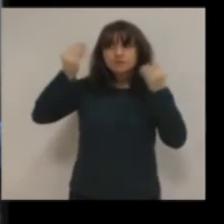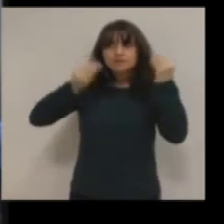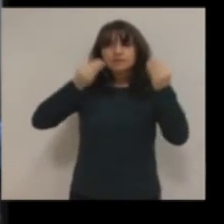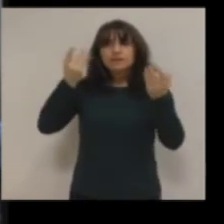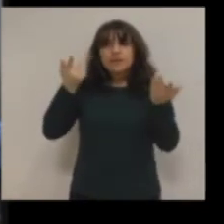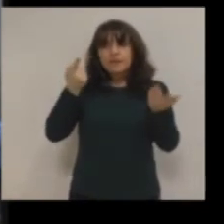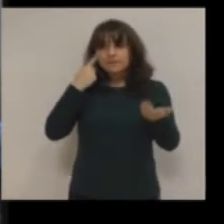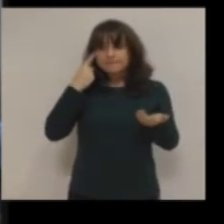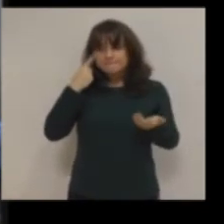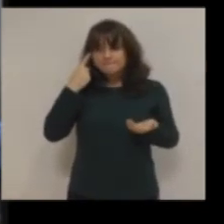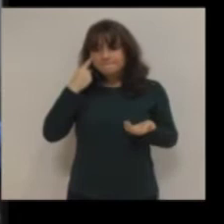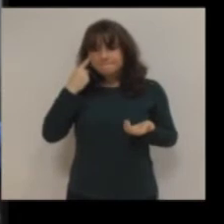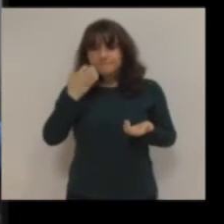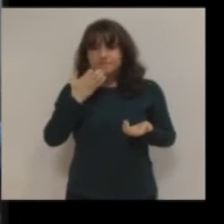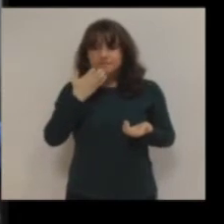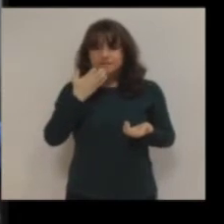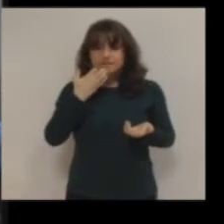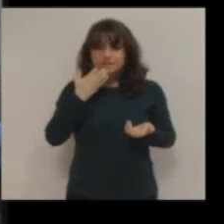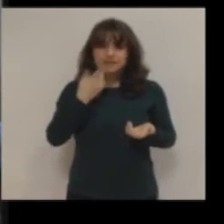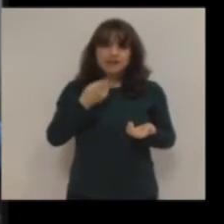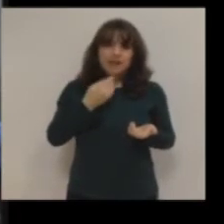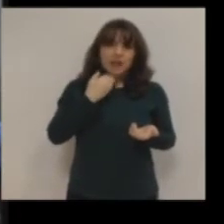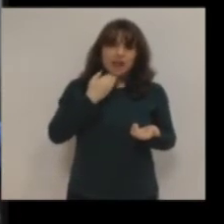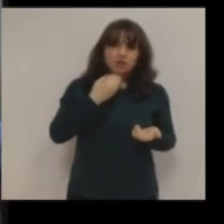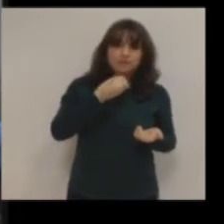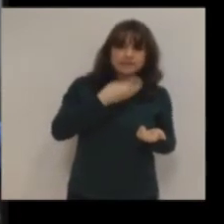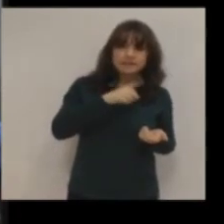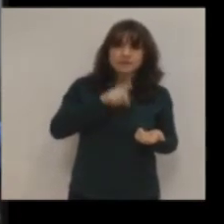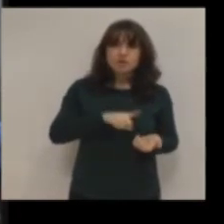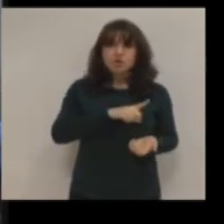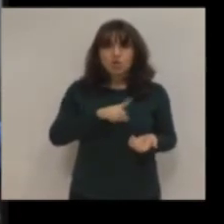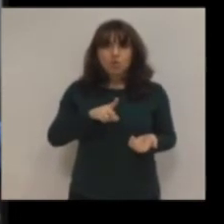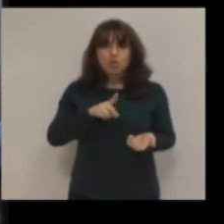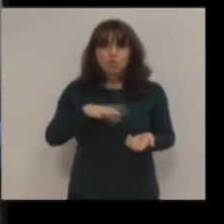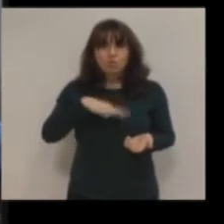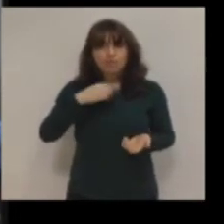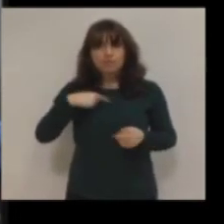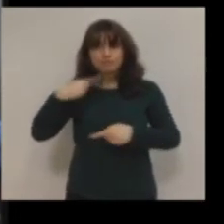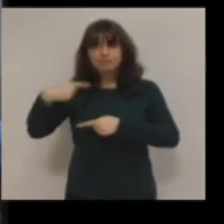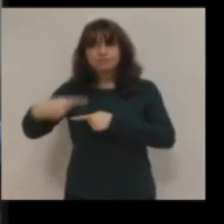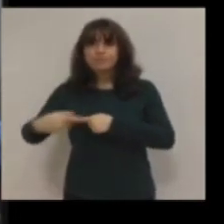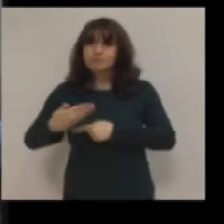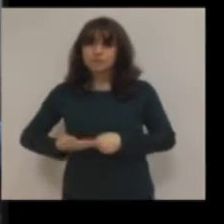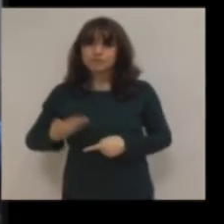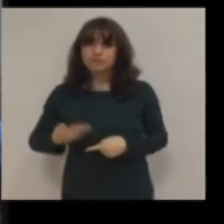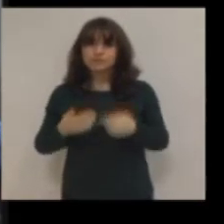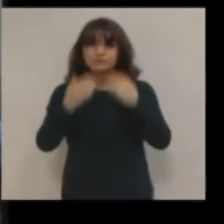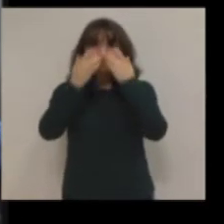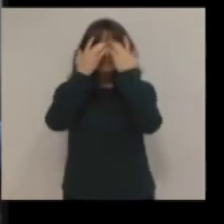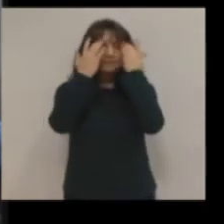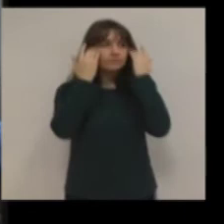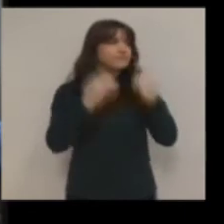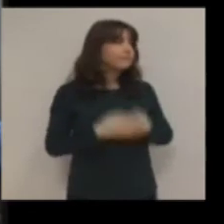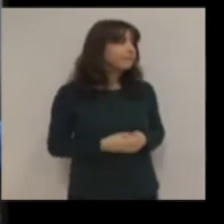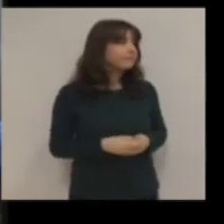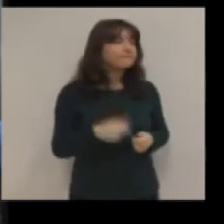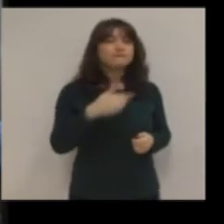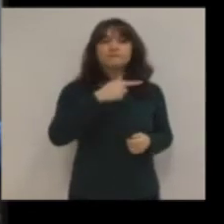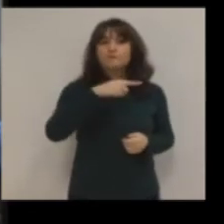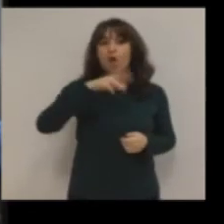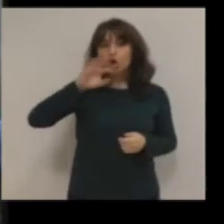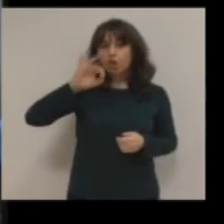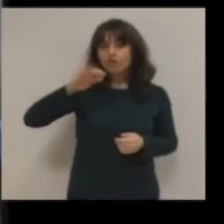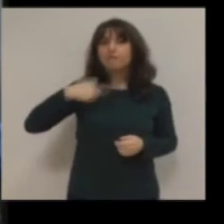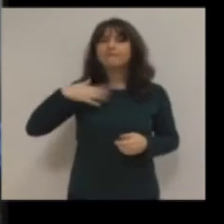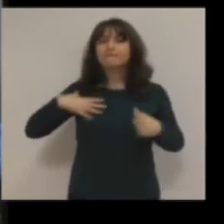si es correcto o no es correcto la emisión de algo que puede generar perjuicios importantes. Yo quiero añadir una cosa a lo que ha dicho